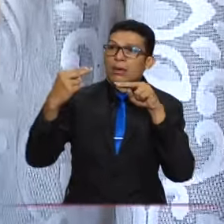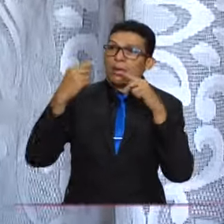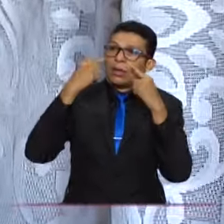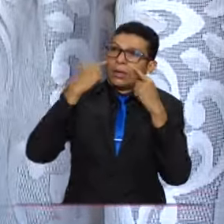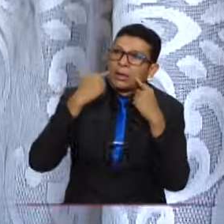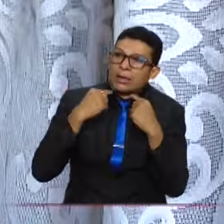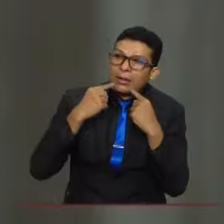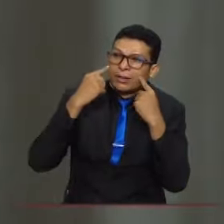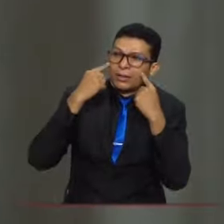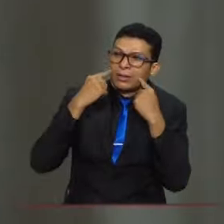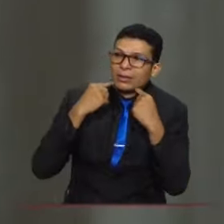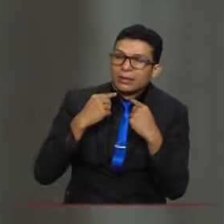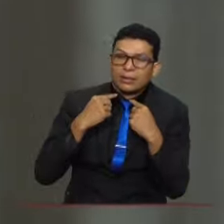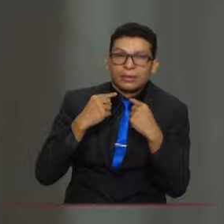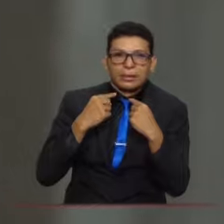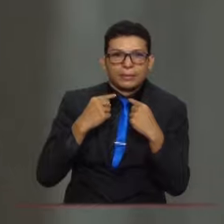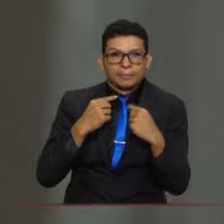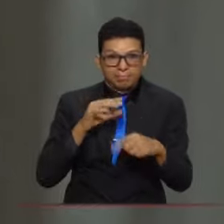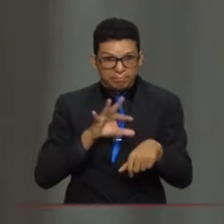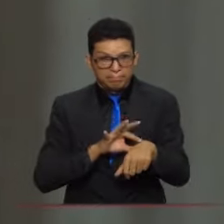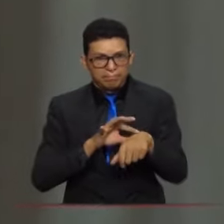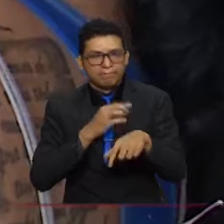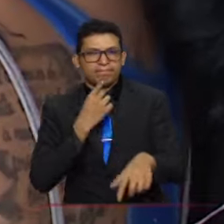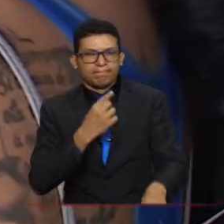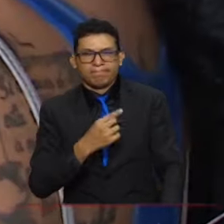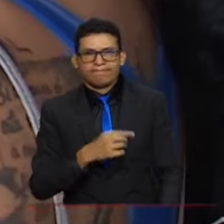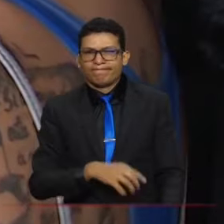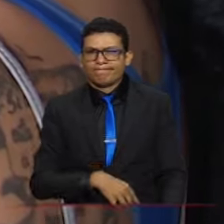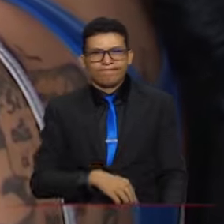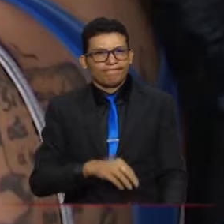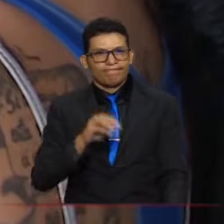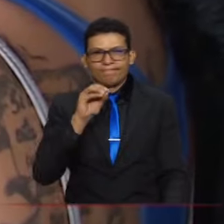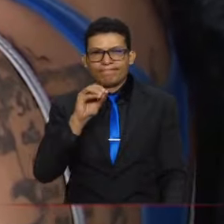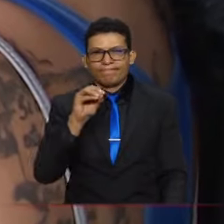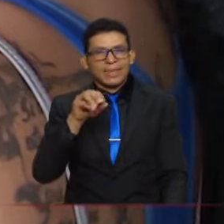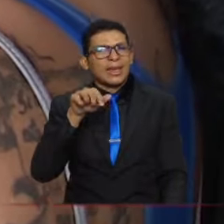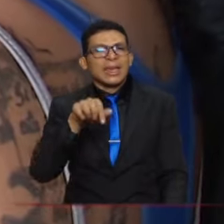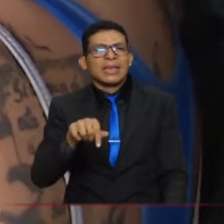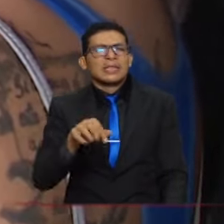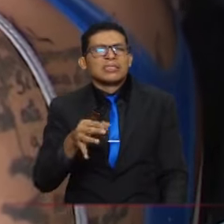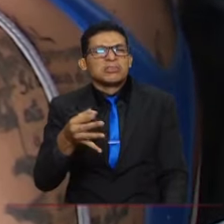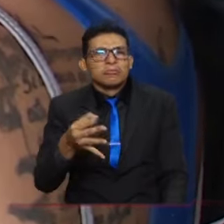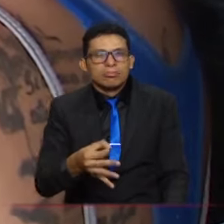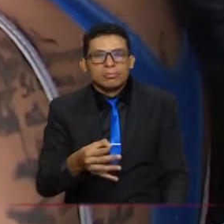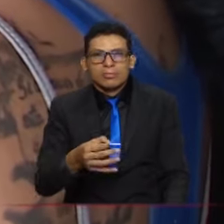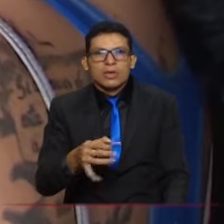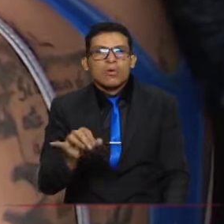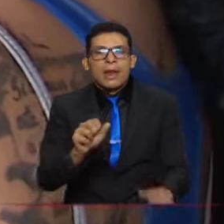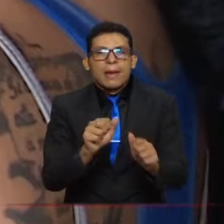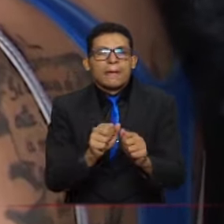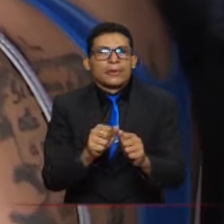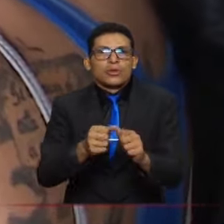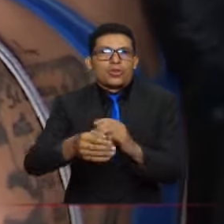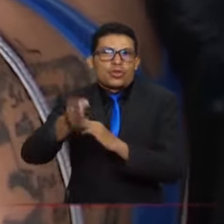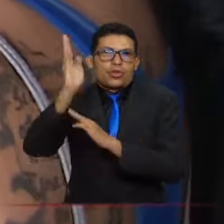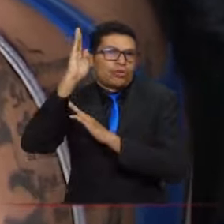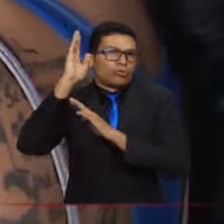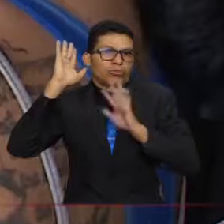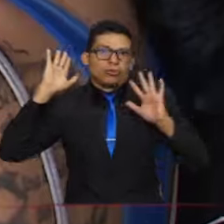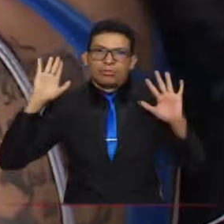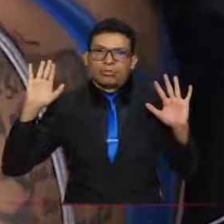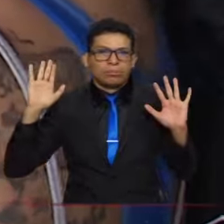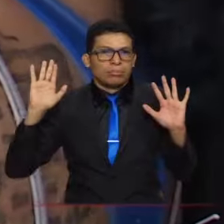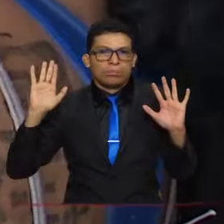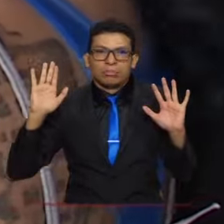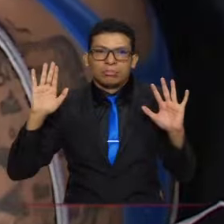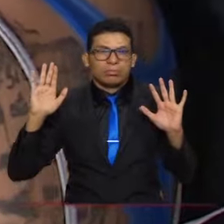llorar. Entonces el doctor me dijo a él, me dijo, de verdad, eso es un milagro, me dijo él. Ya tiene que esperar